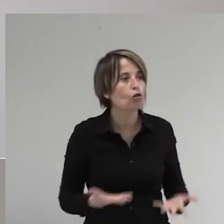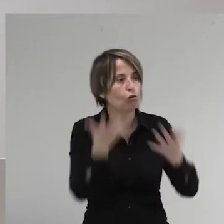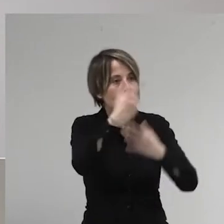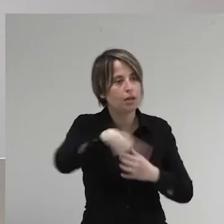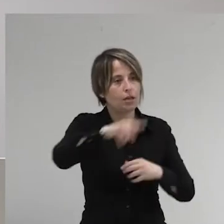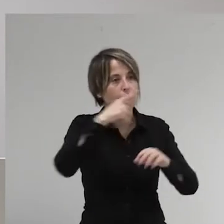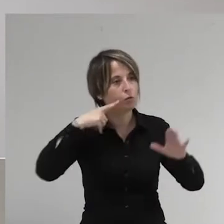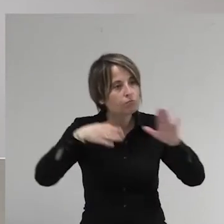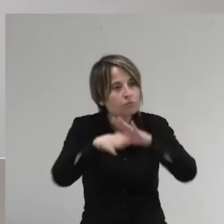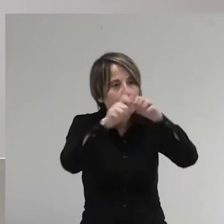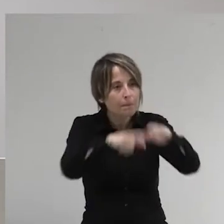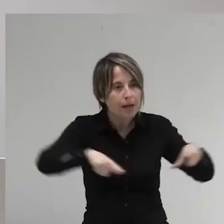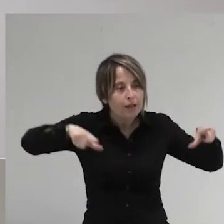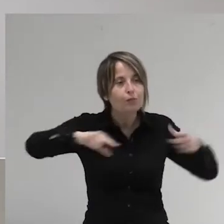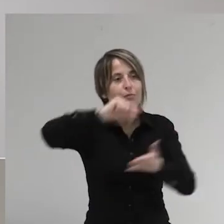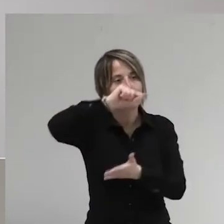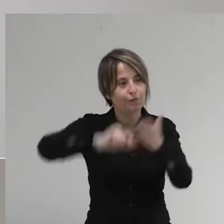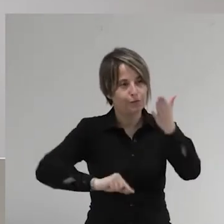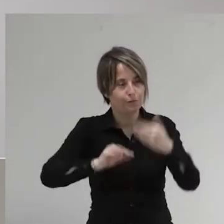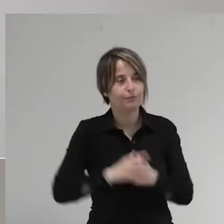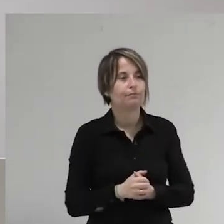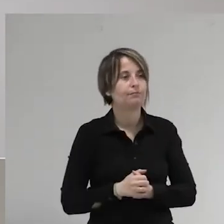en osoigo.com y firmar.